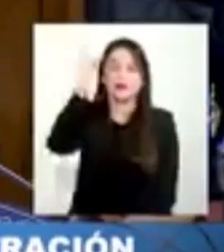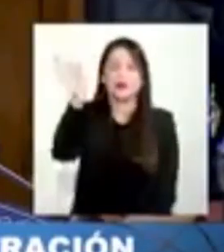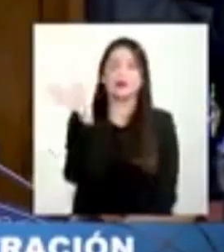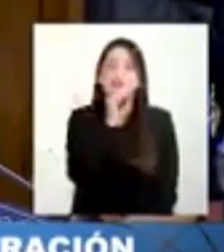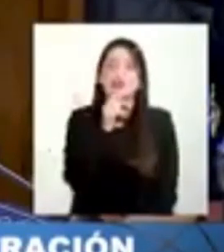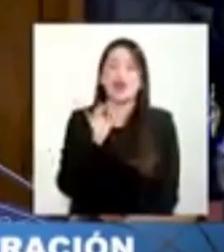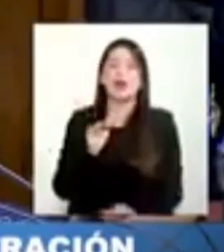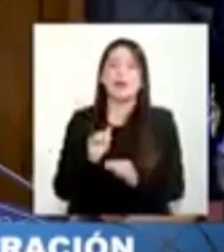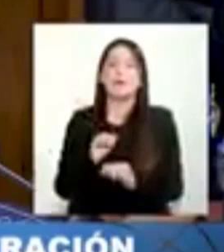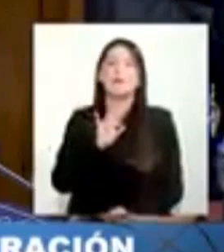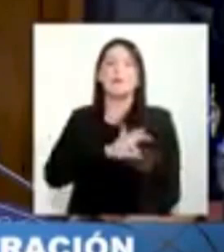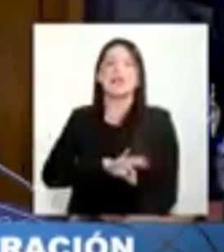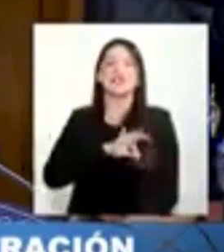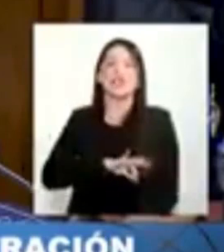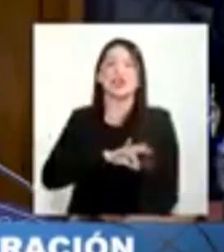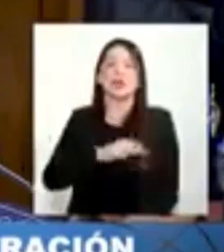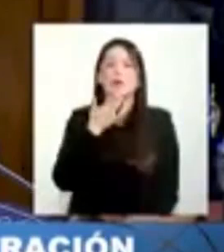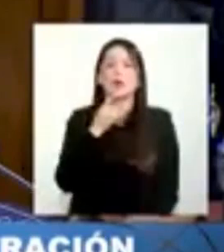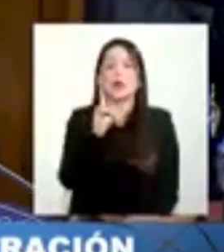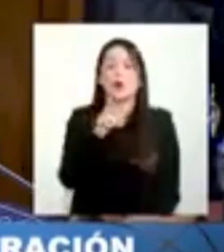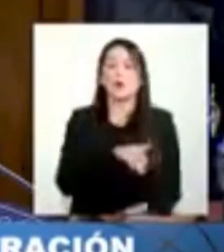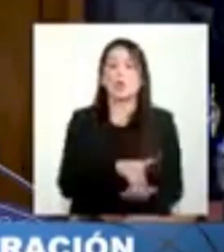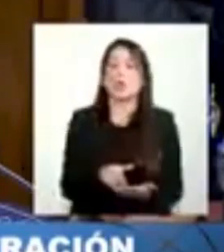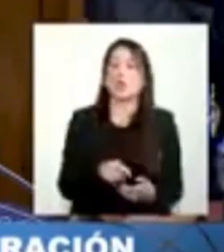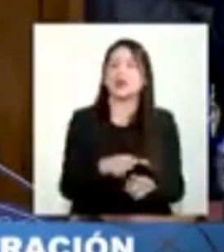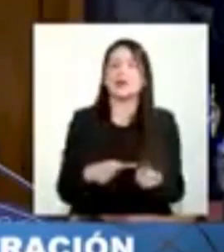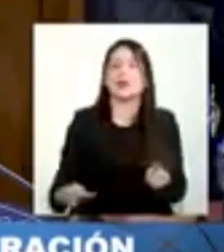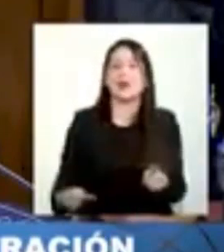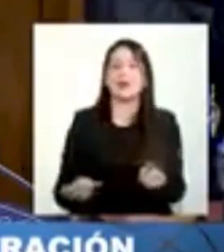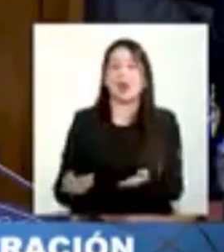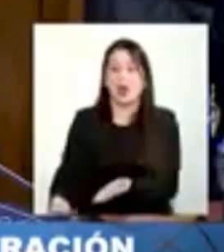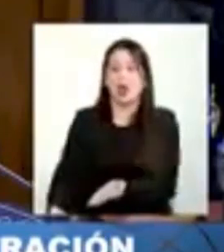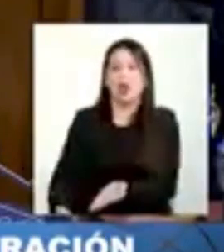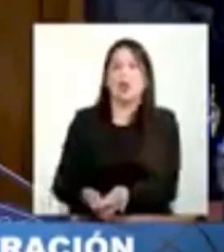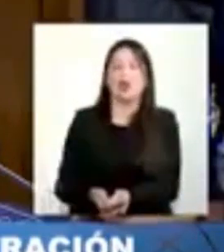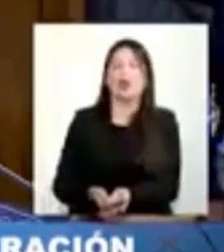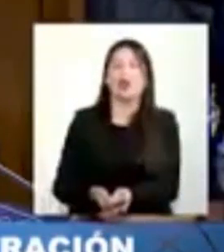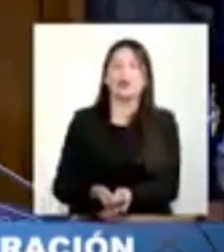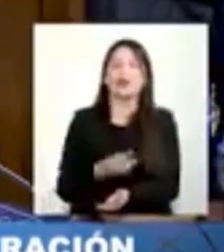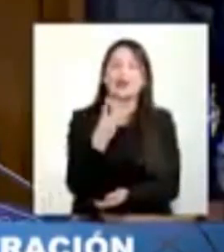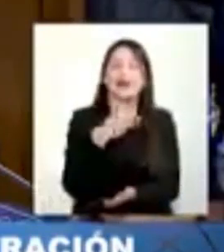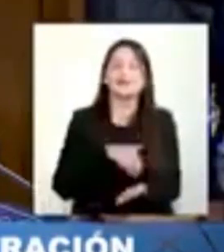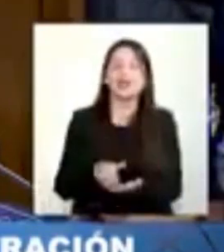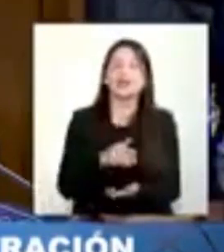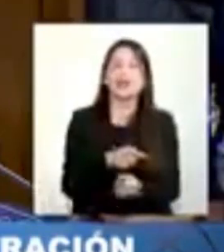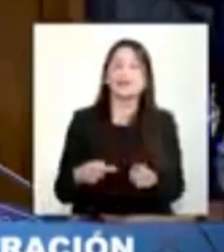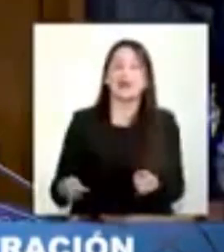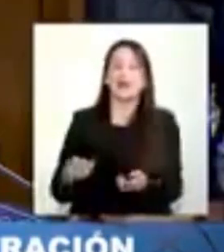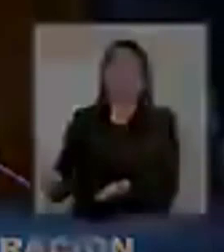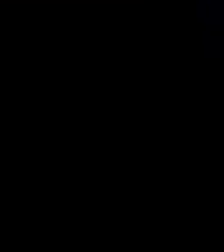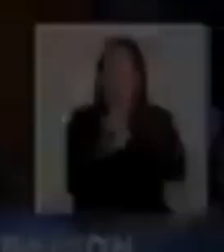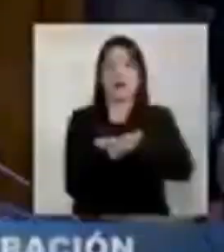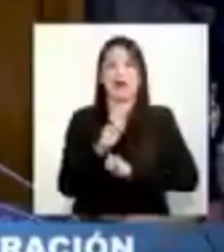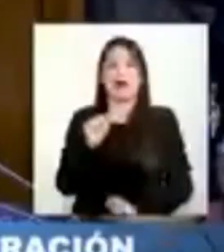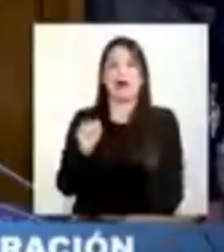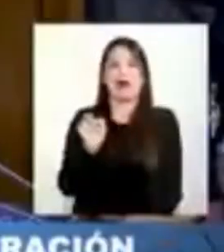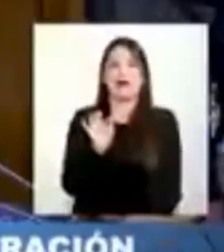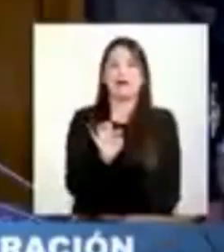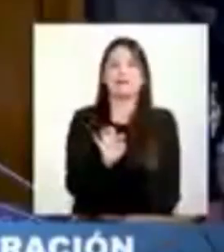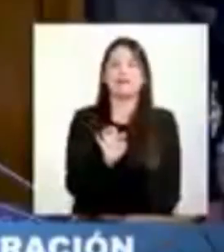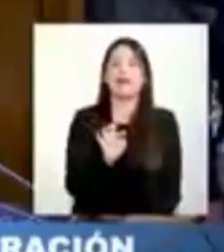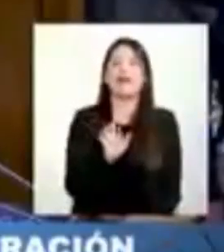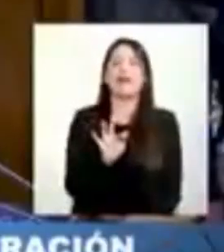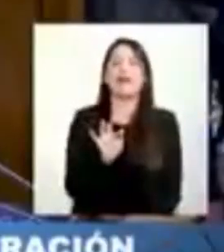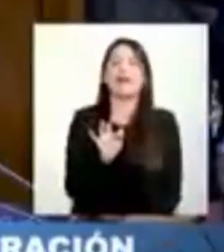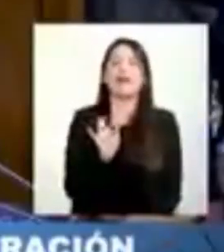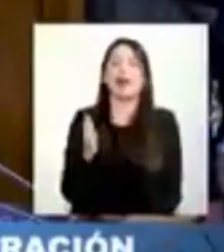porque 1,5 millones de trabajadores chilenos gana el sueldo mínimo y van a tener una vejez miserable. Aquí están los